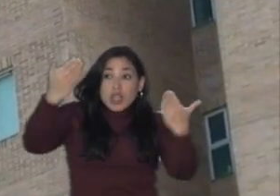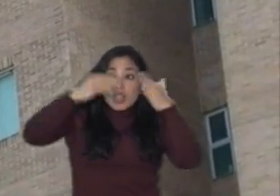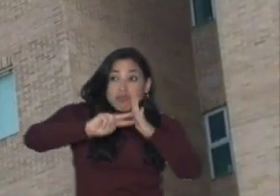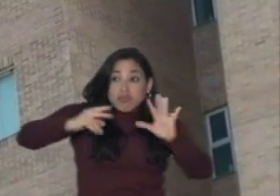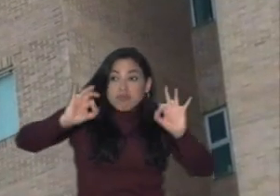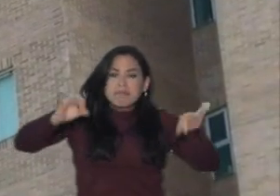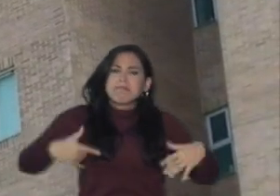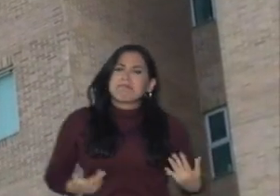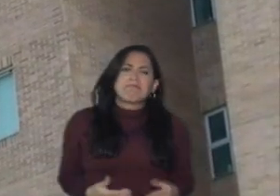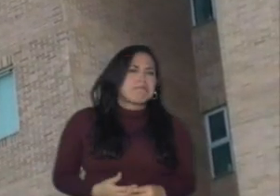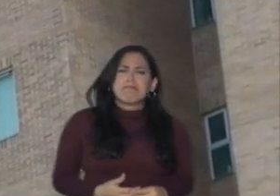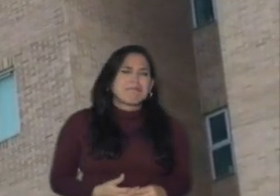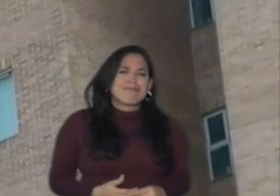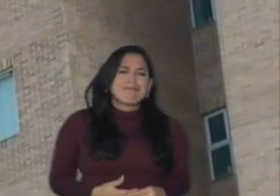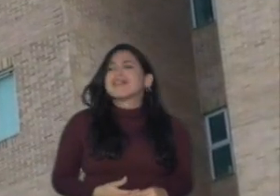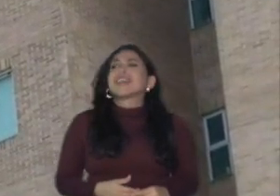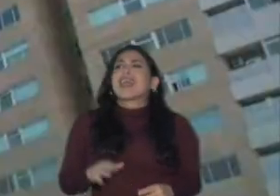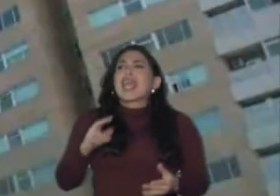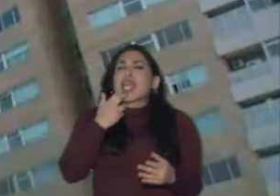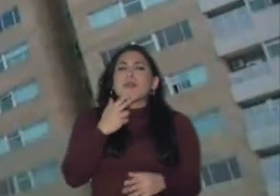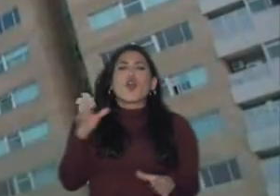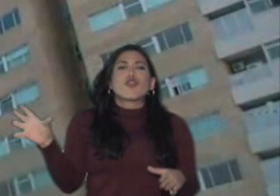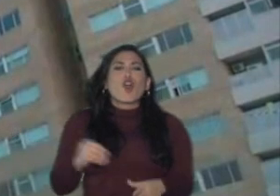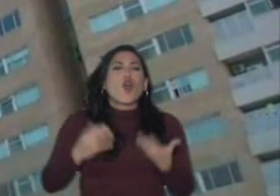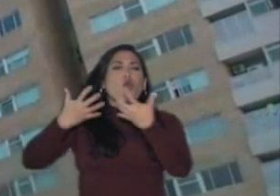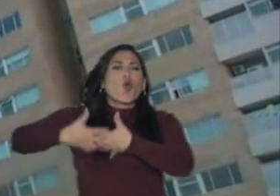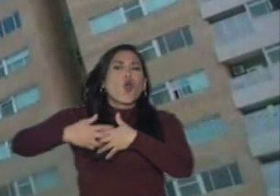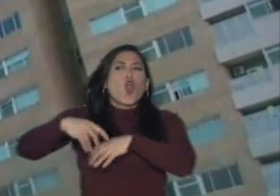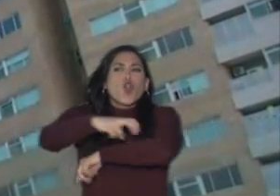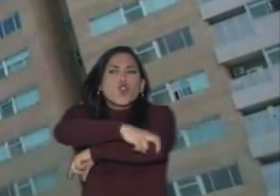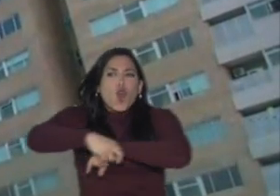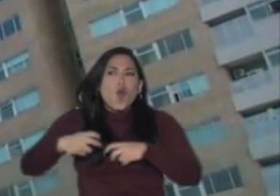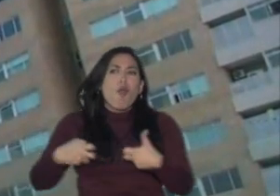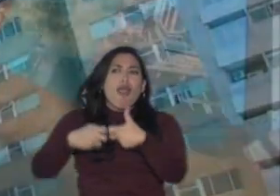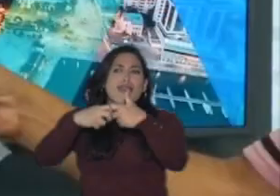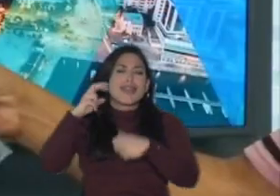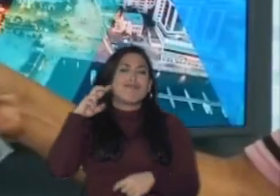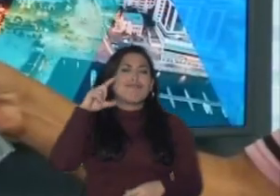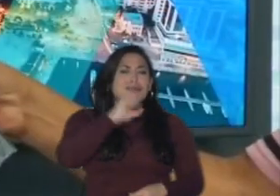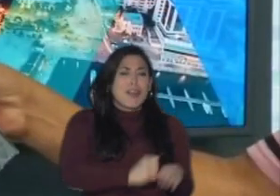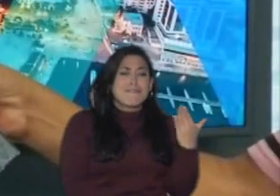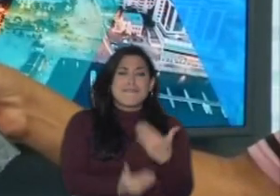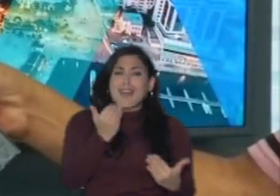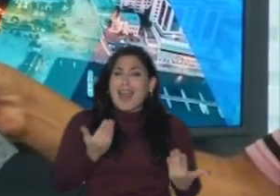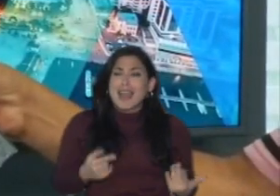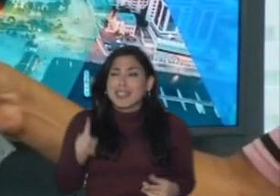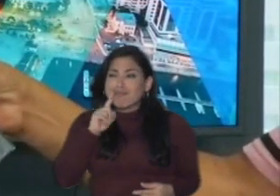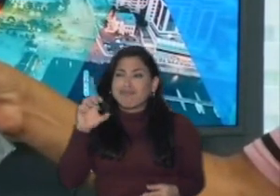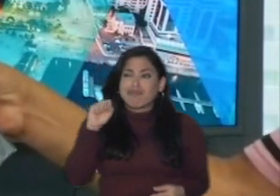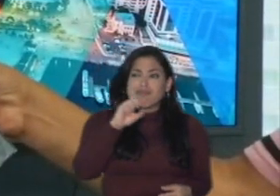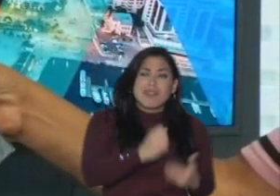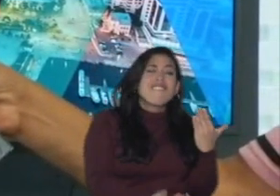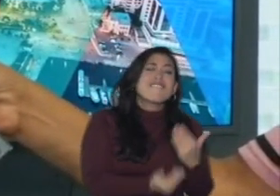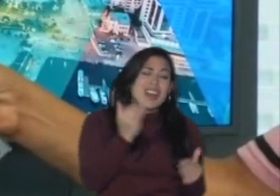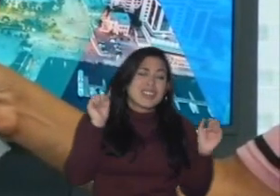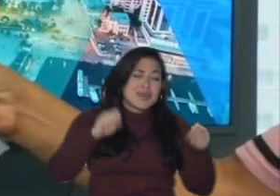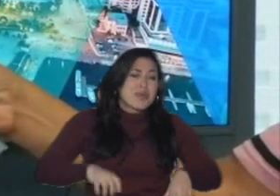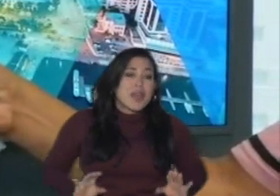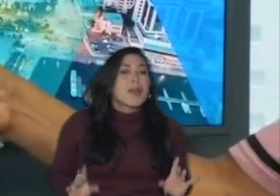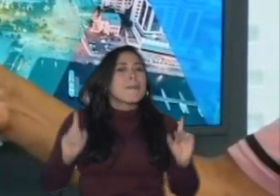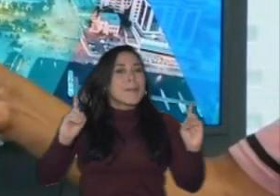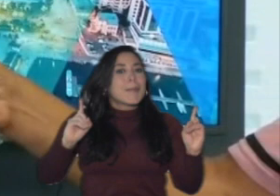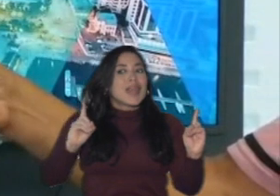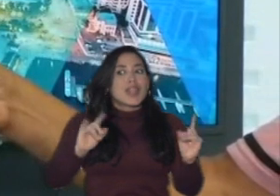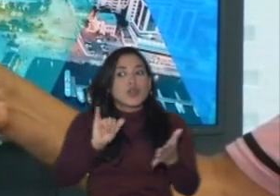hay ningún tipo de robo de energía que no se pueda detectar, todos se pueden detectar, de hecho son fácilmente detectables. Sin embargo, lo que sí se